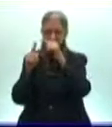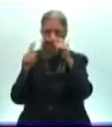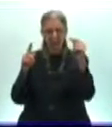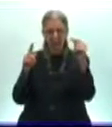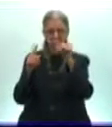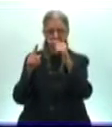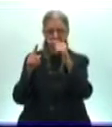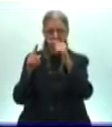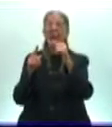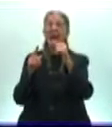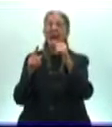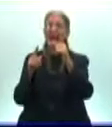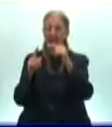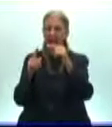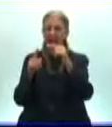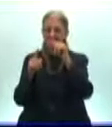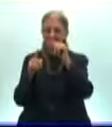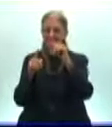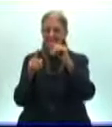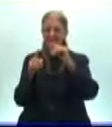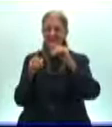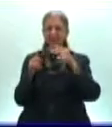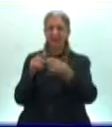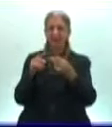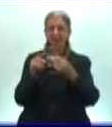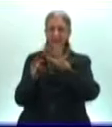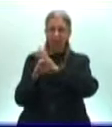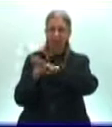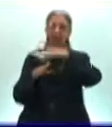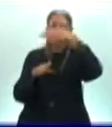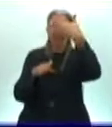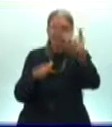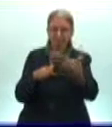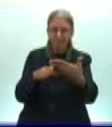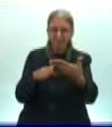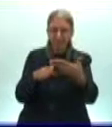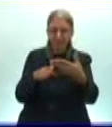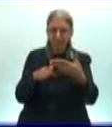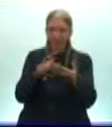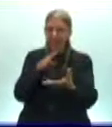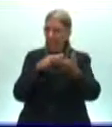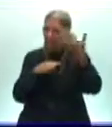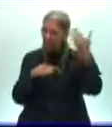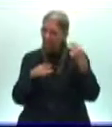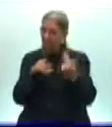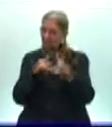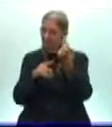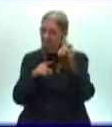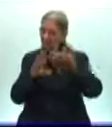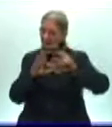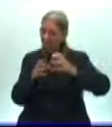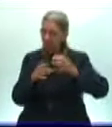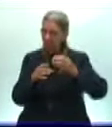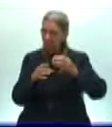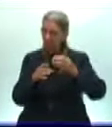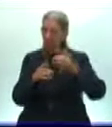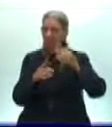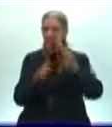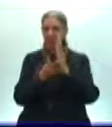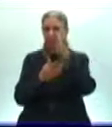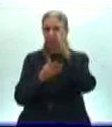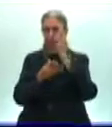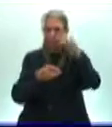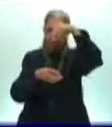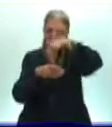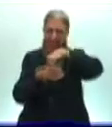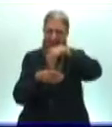ahí, MN lo tienen igual a 4, ¿verdad? Porque desde el primer inciso ya calculamos esa longitud y